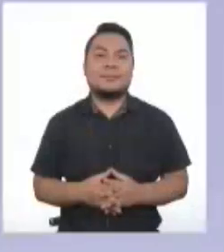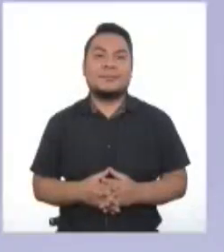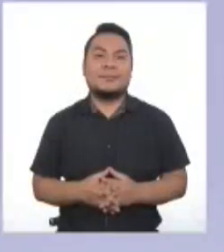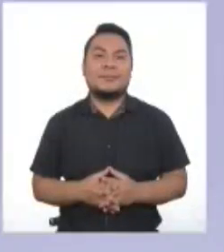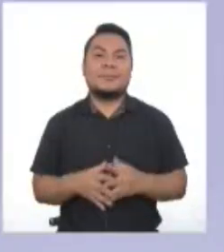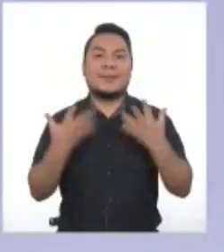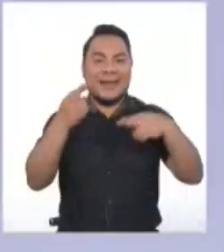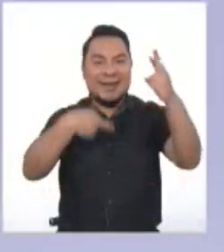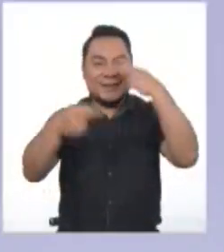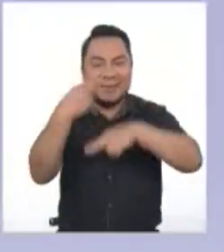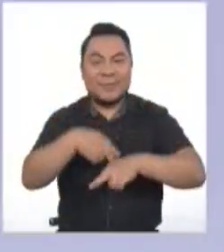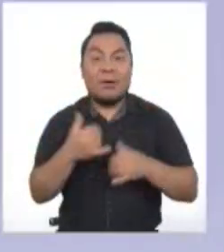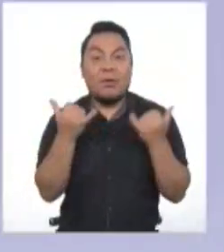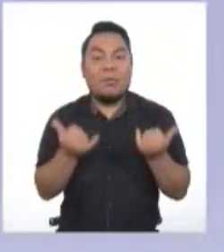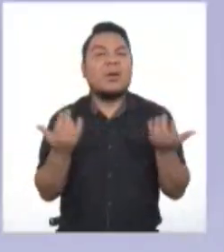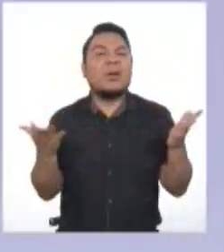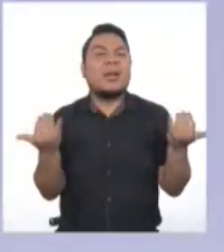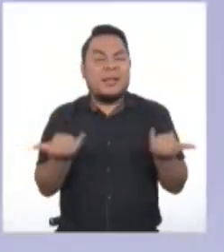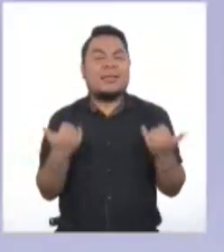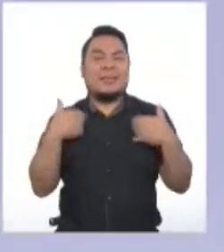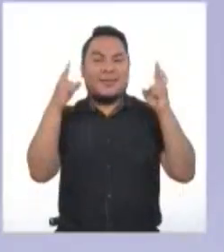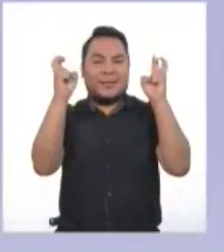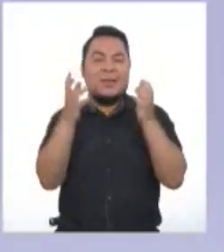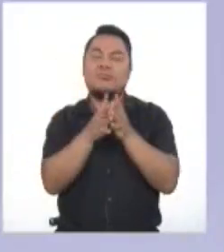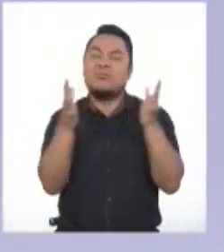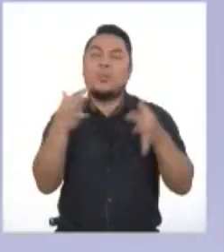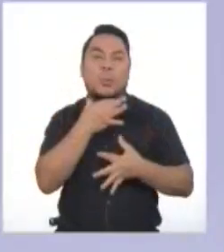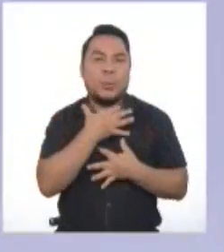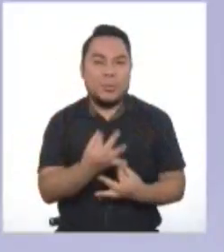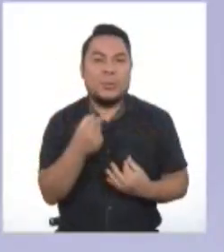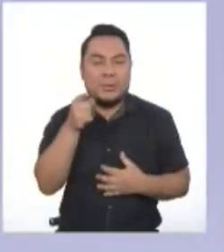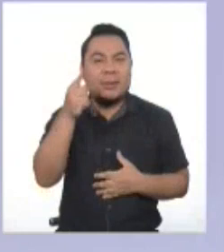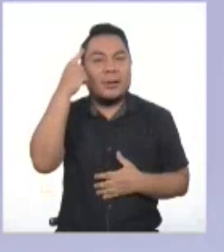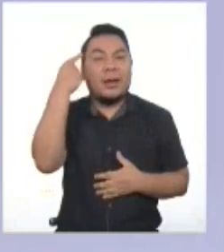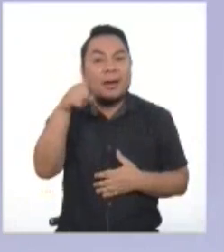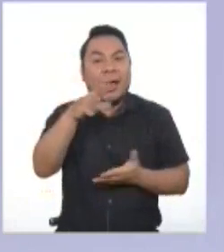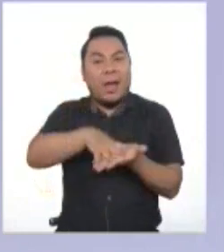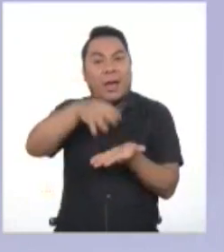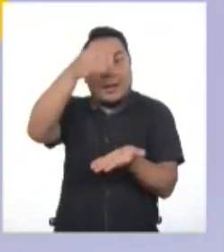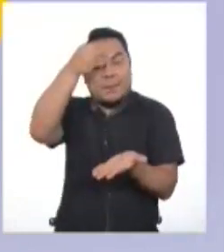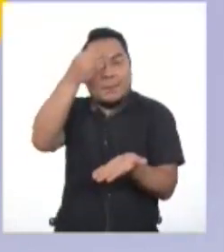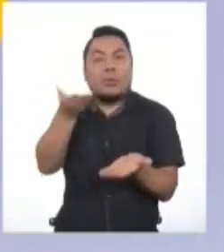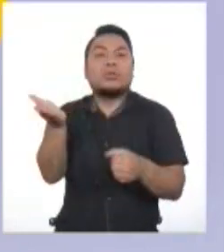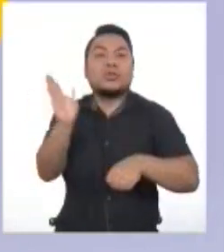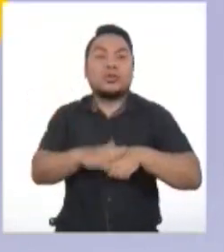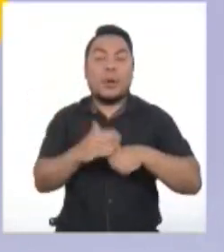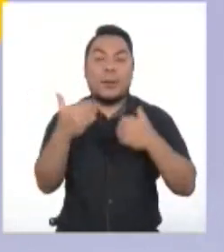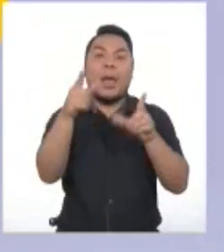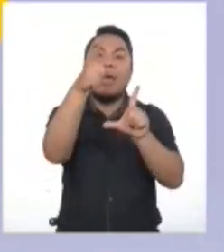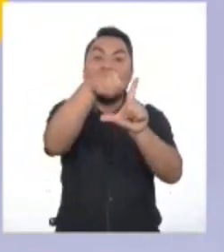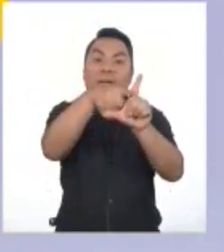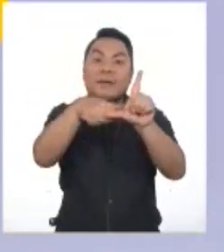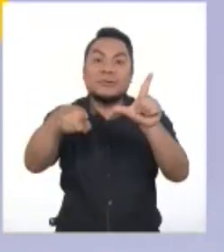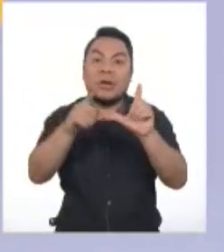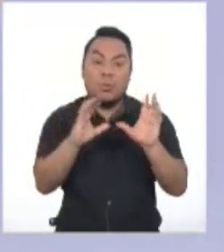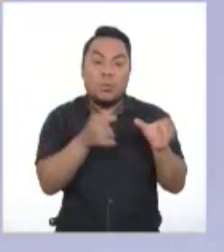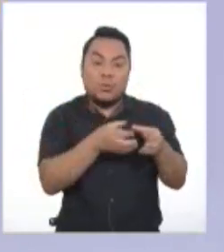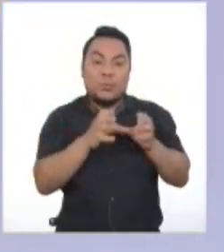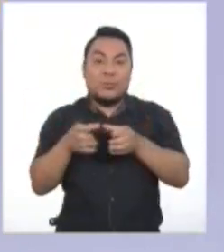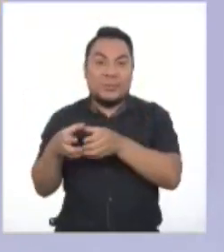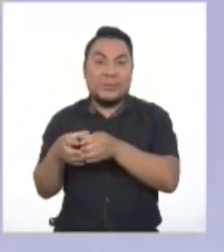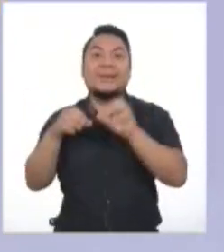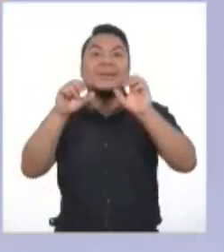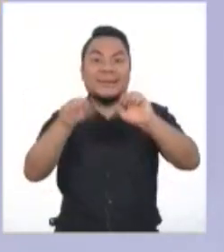Estamos de regreso. El día de hoy tenemos un programa muy interesante en el cual estamos aprendiendo sobre la división por agrupación. Así